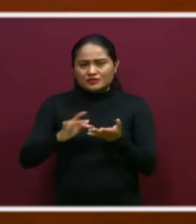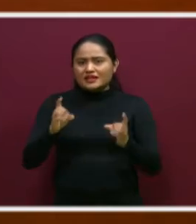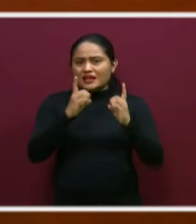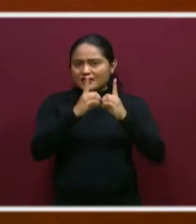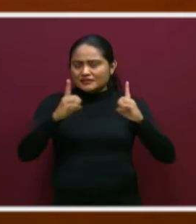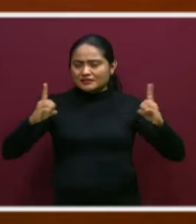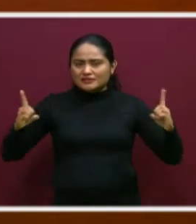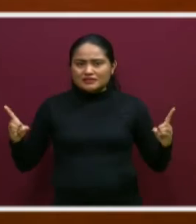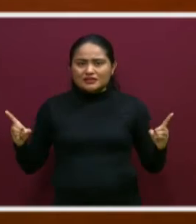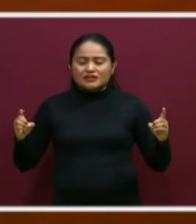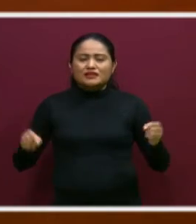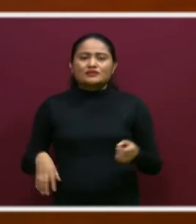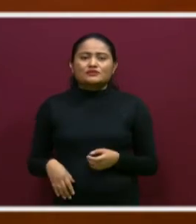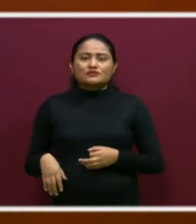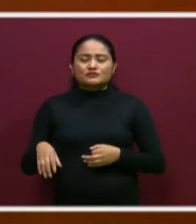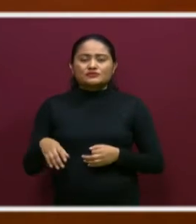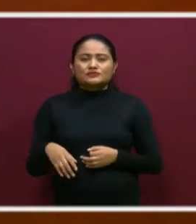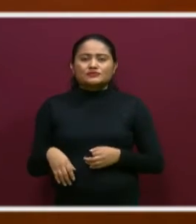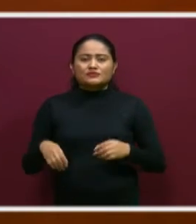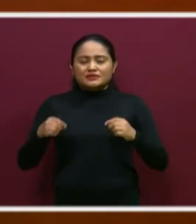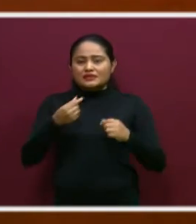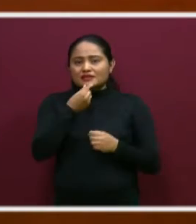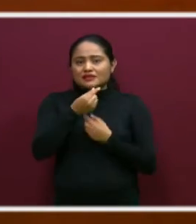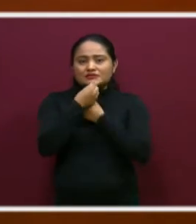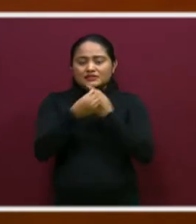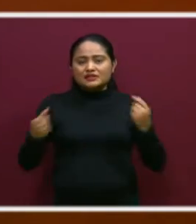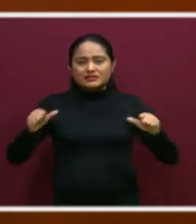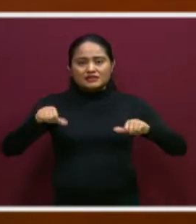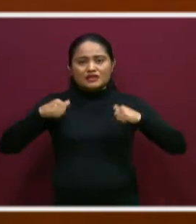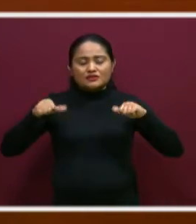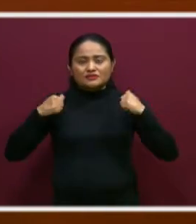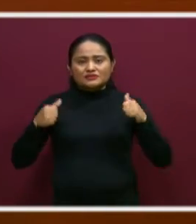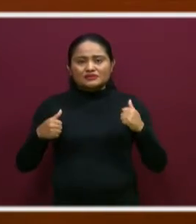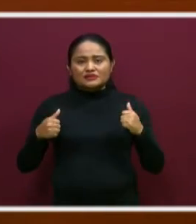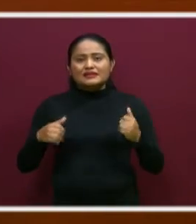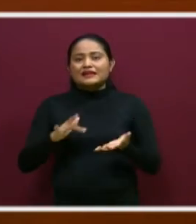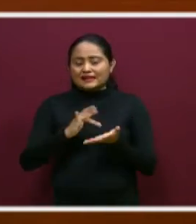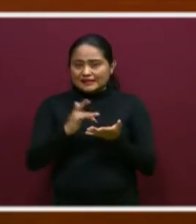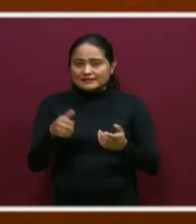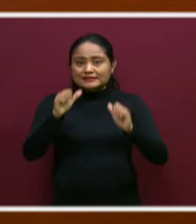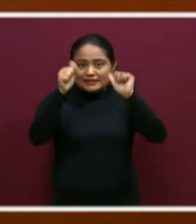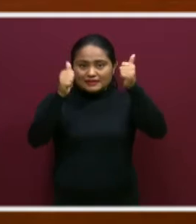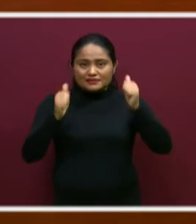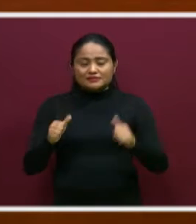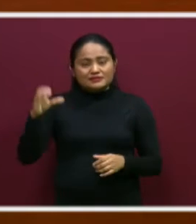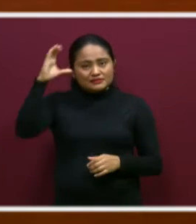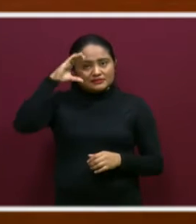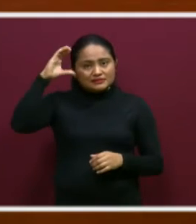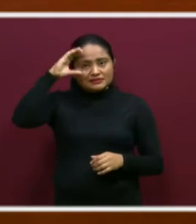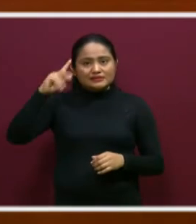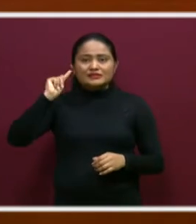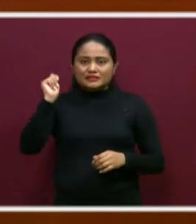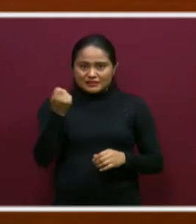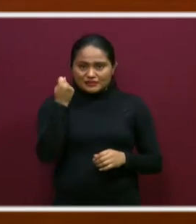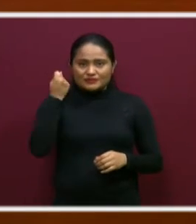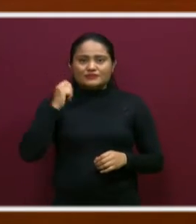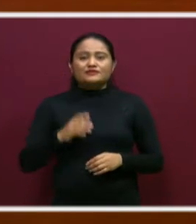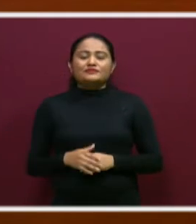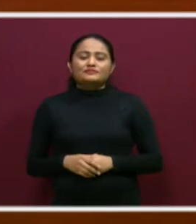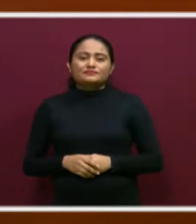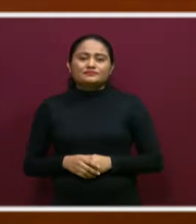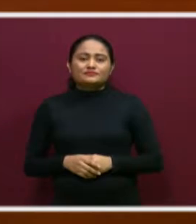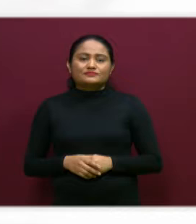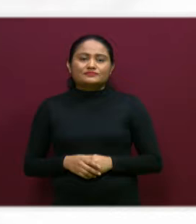las niñas niños adolescentes a través de las artes la cultura la ciencia y la tecnología esa esa es la intención de poder